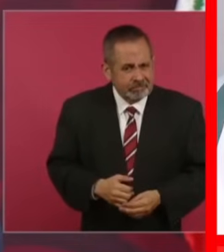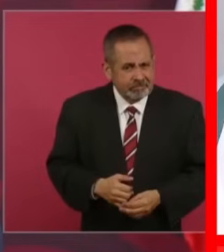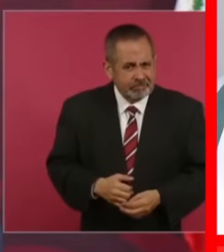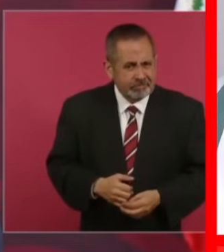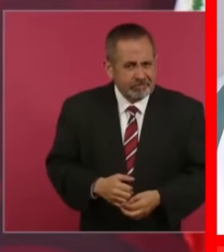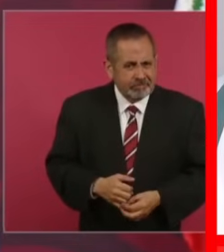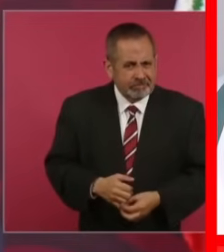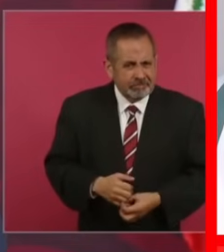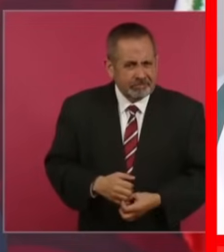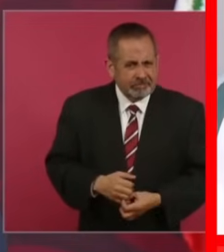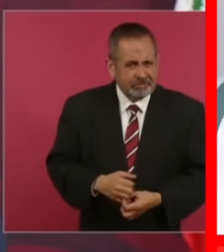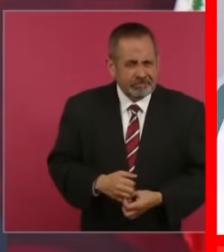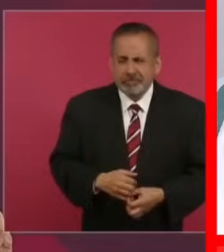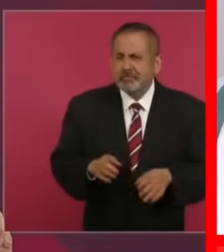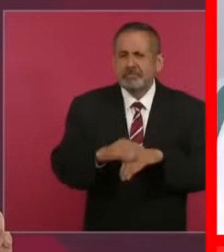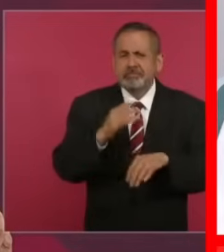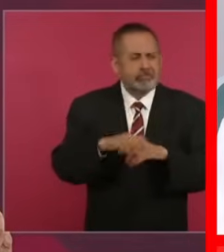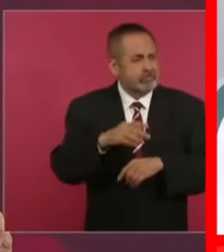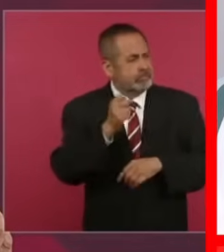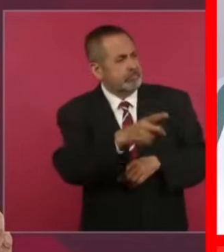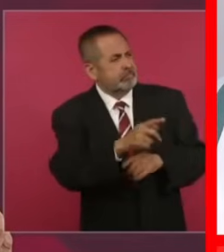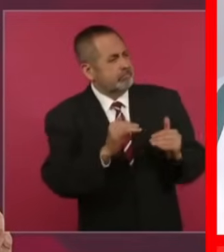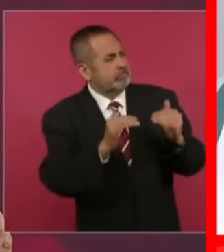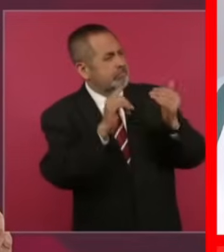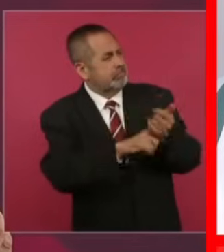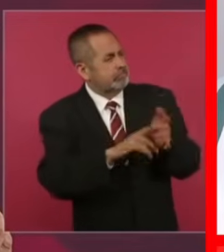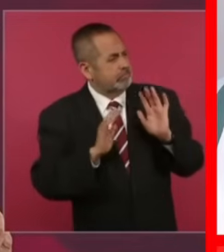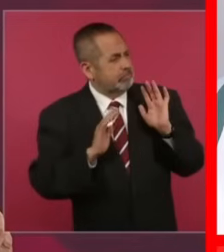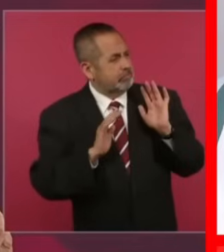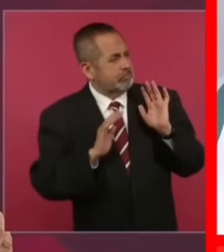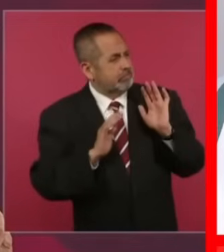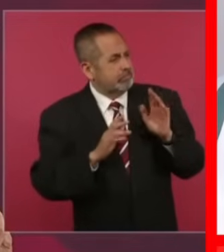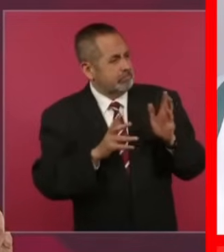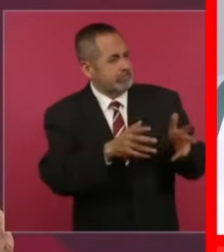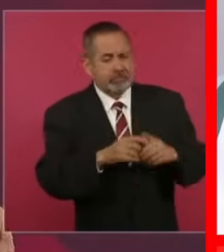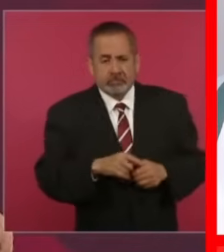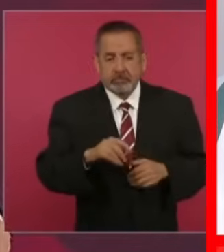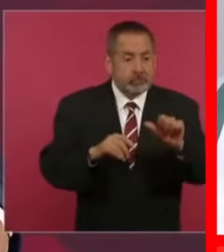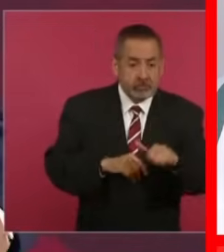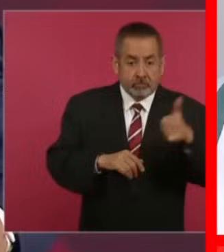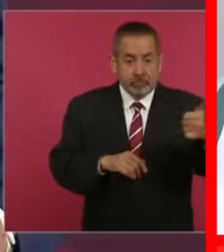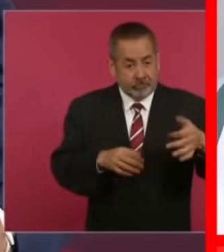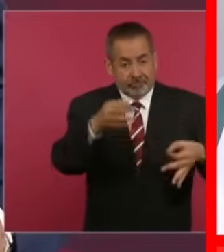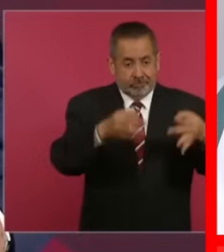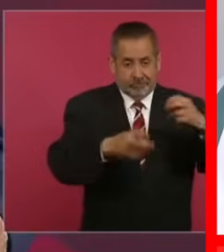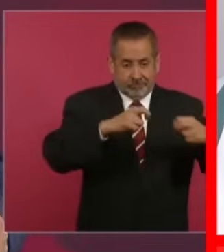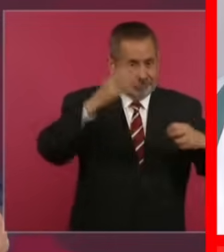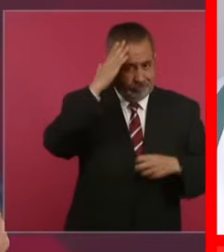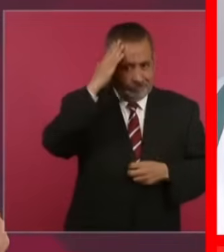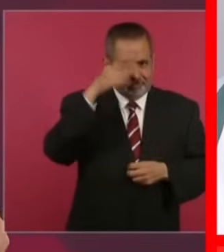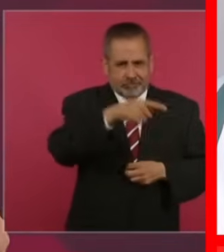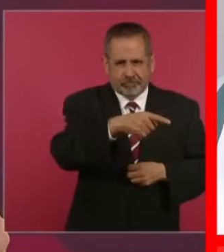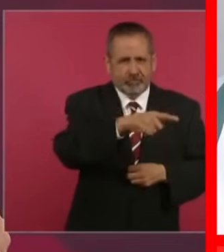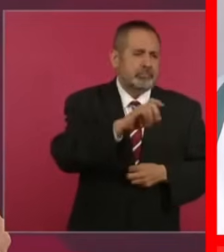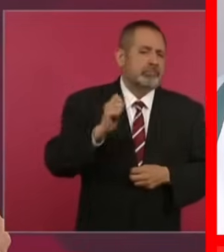diferencia Por qué esos privilegios otro ministro que ya